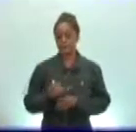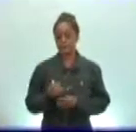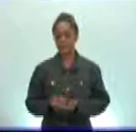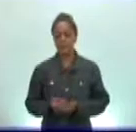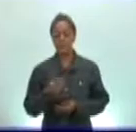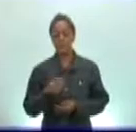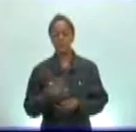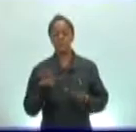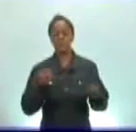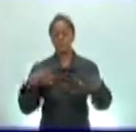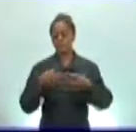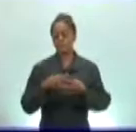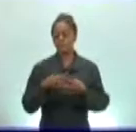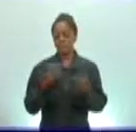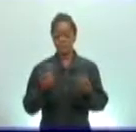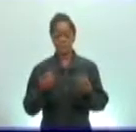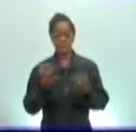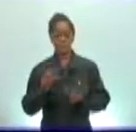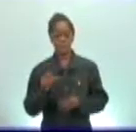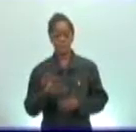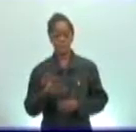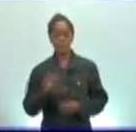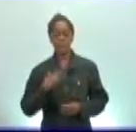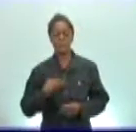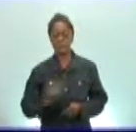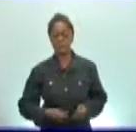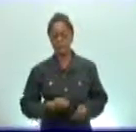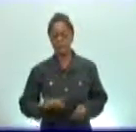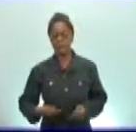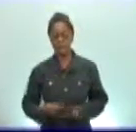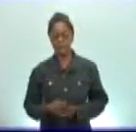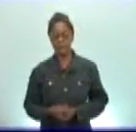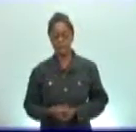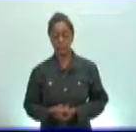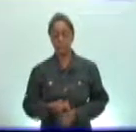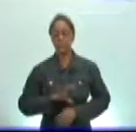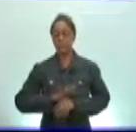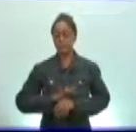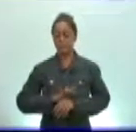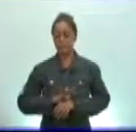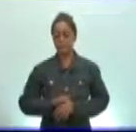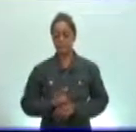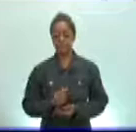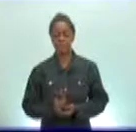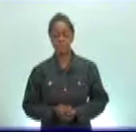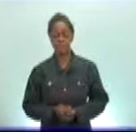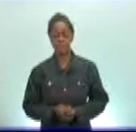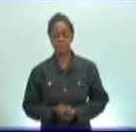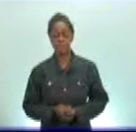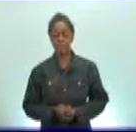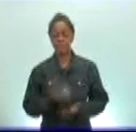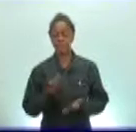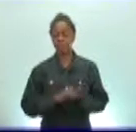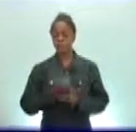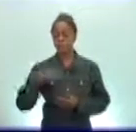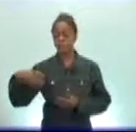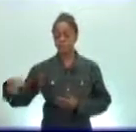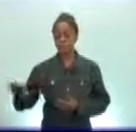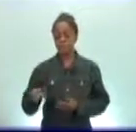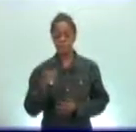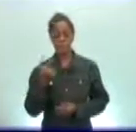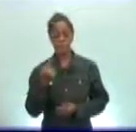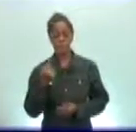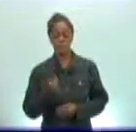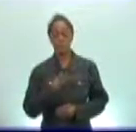el hacinamiento, la desnutrición, las enfermedades, el desalojo, que era uno de